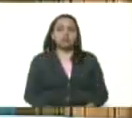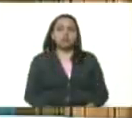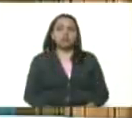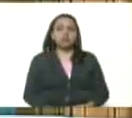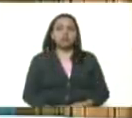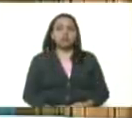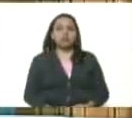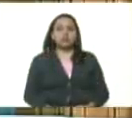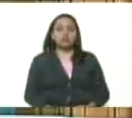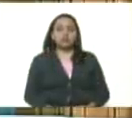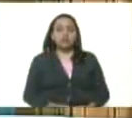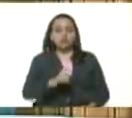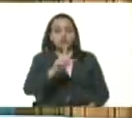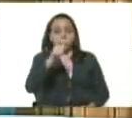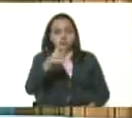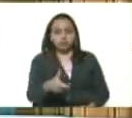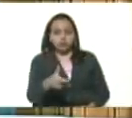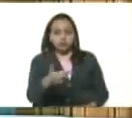de una autoridad